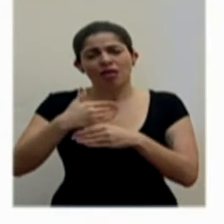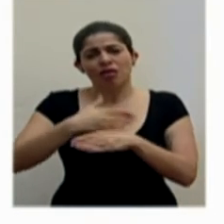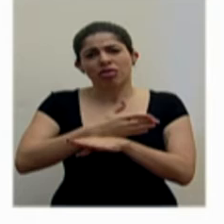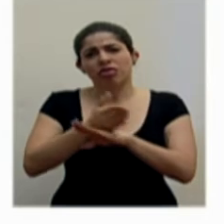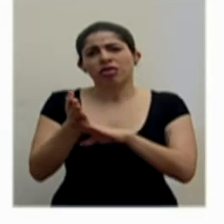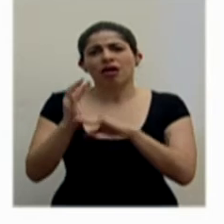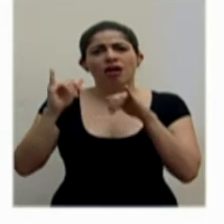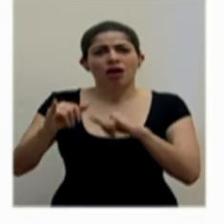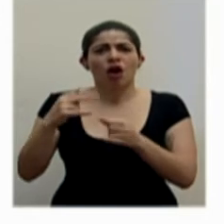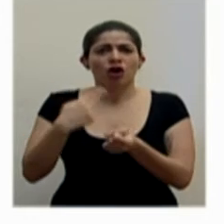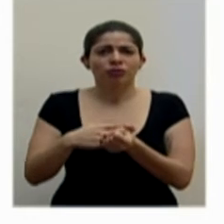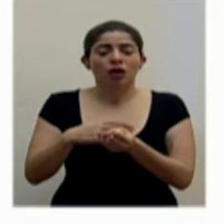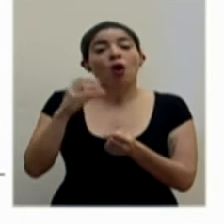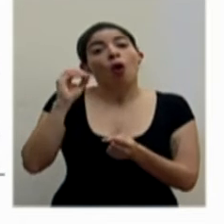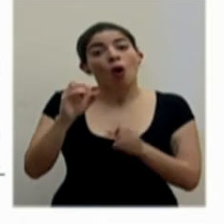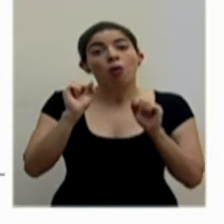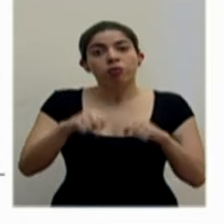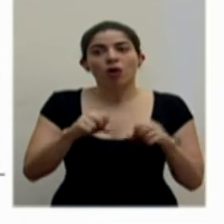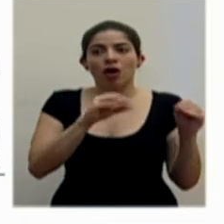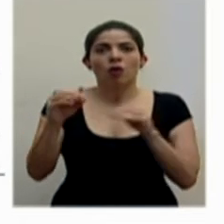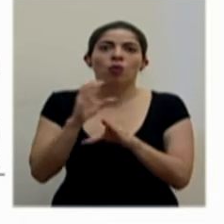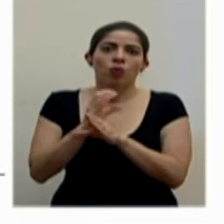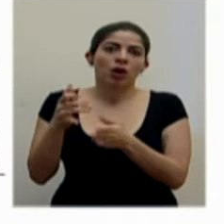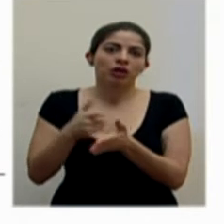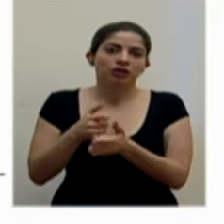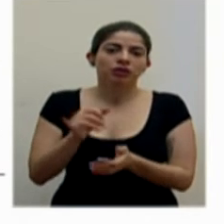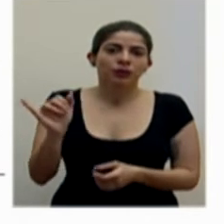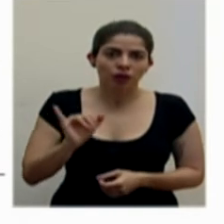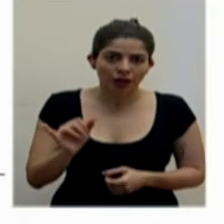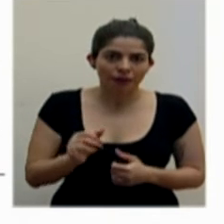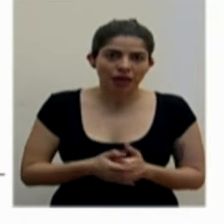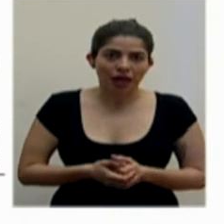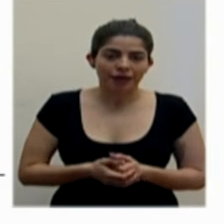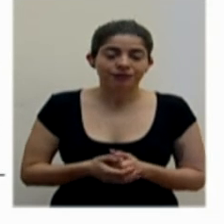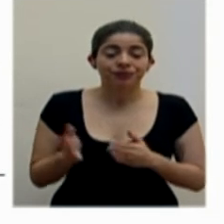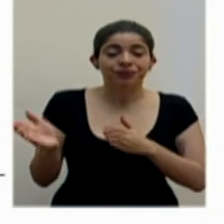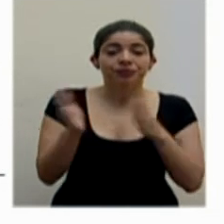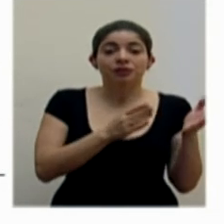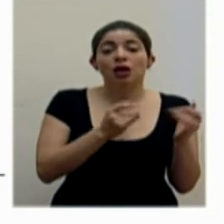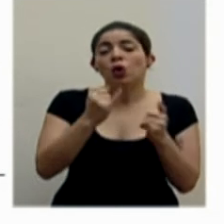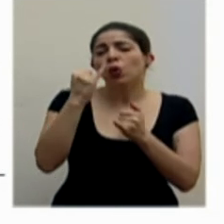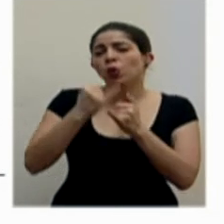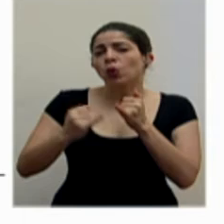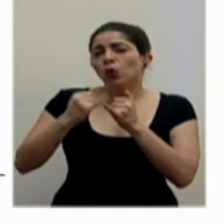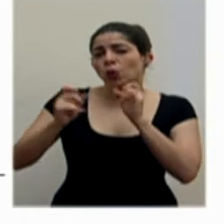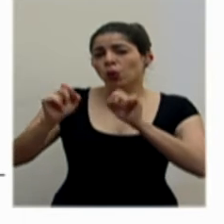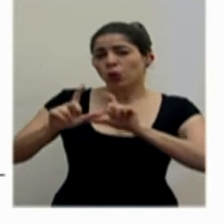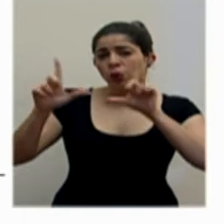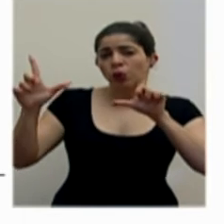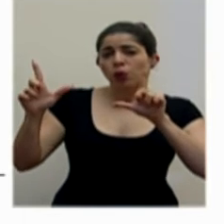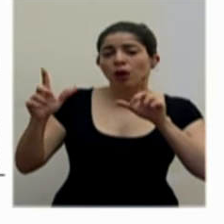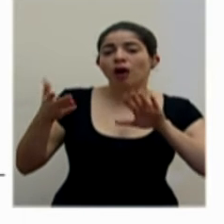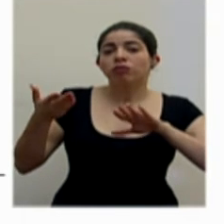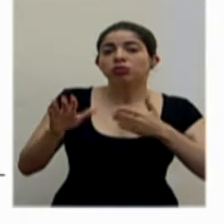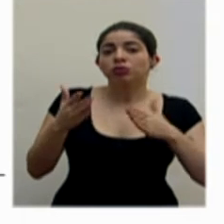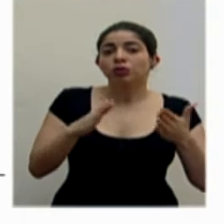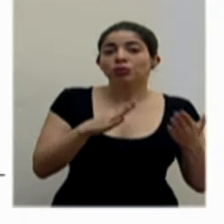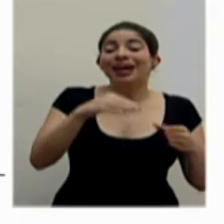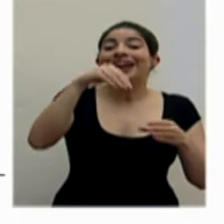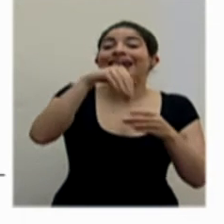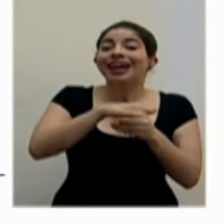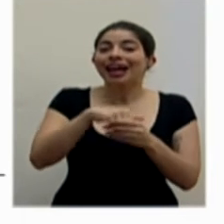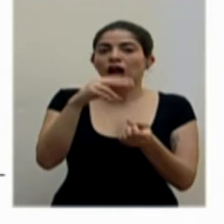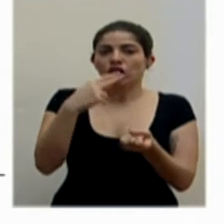Y la última filmina son los fallecimientos que hemos tenido en hospitales, de